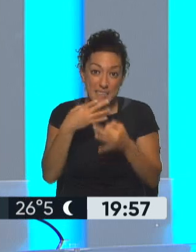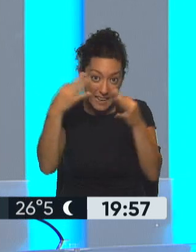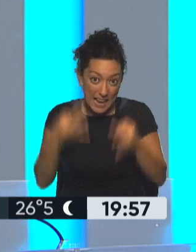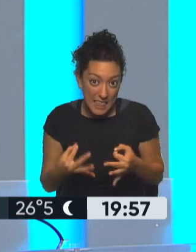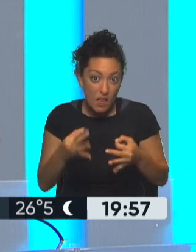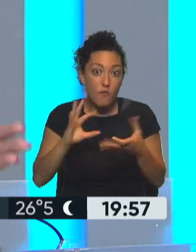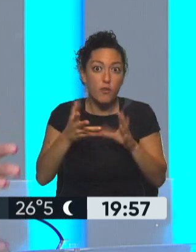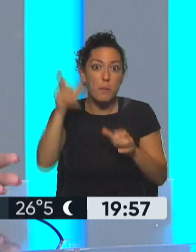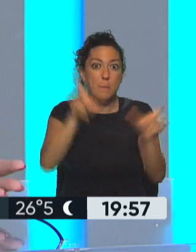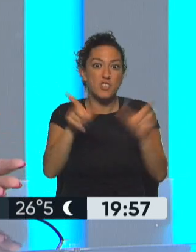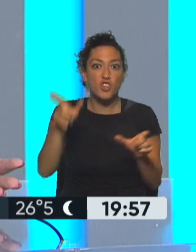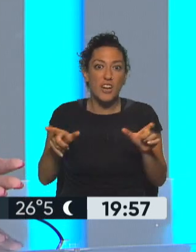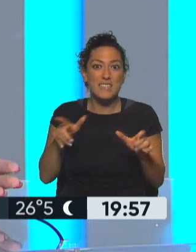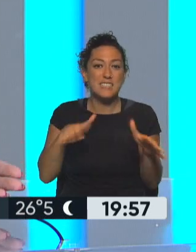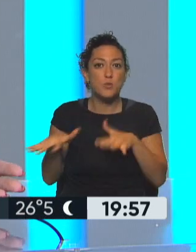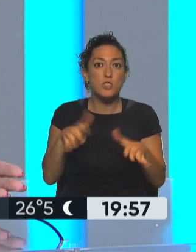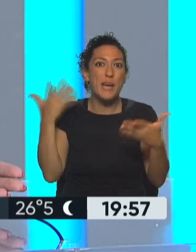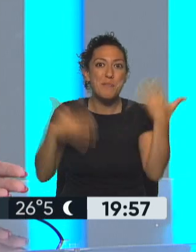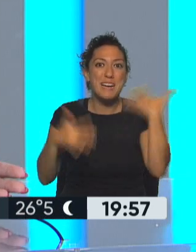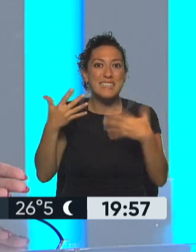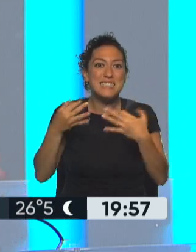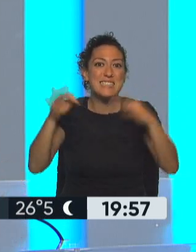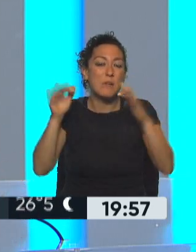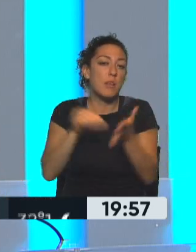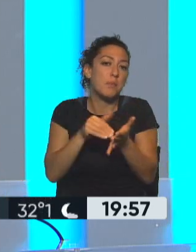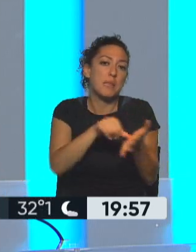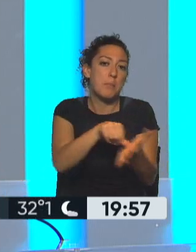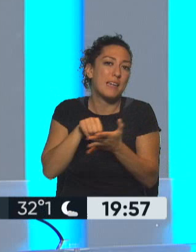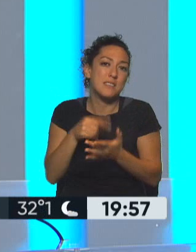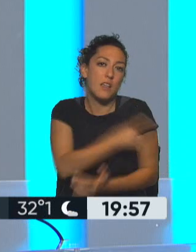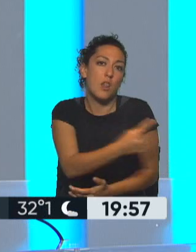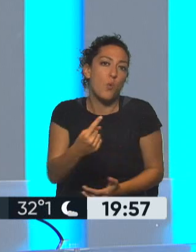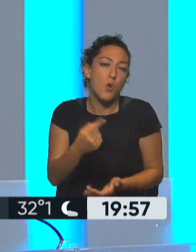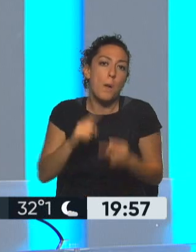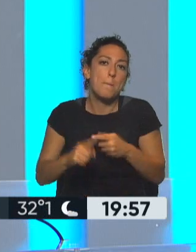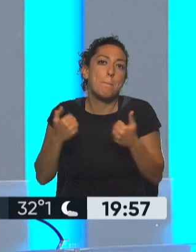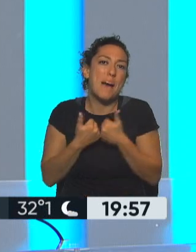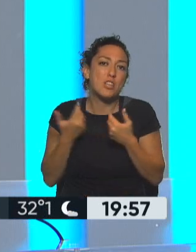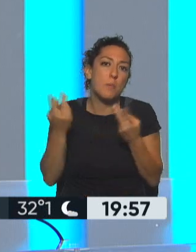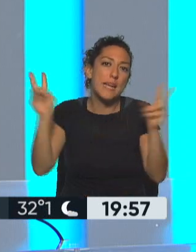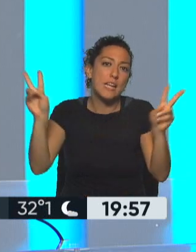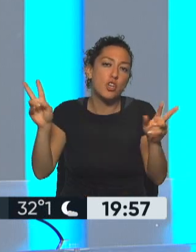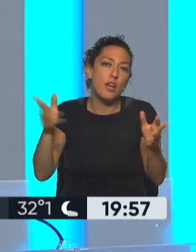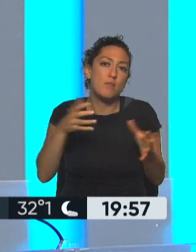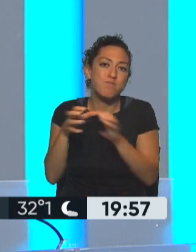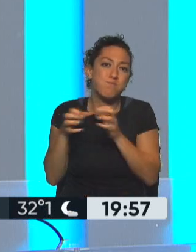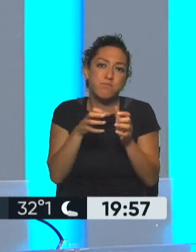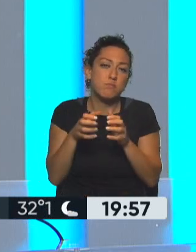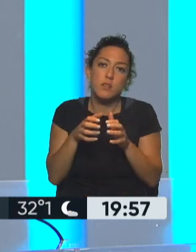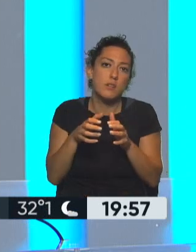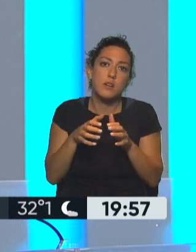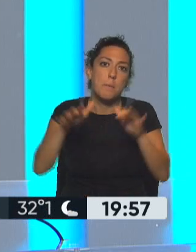de Cómo salvar a esta gente en una situación de emergencia depende de cada país hay un pacto migratorio que tenemos que tratar y que está congelado